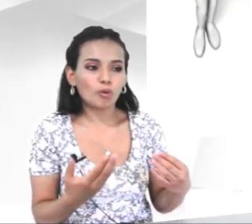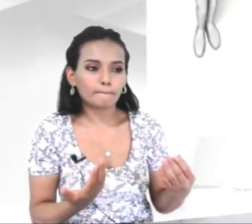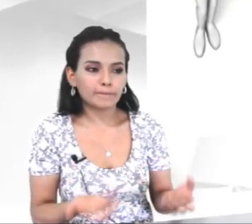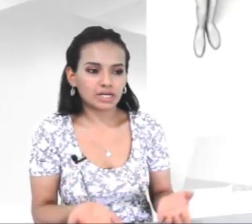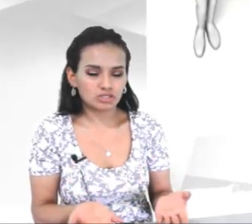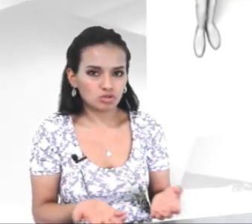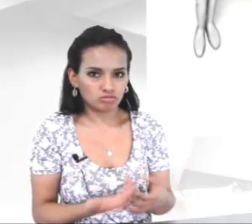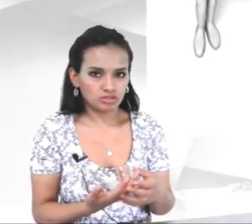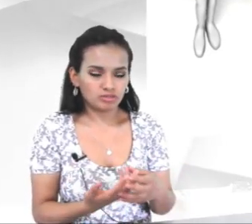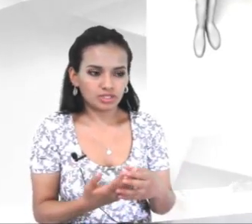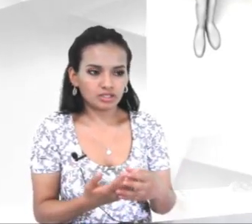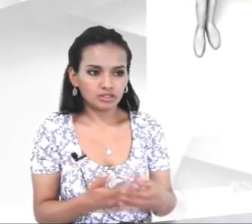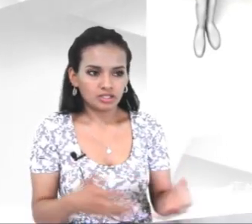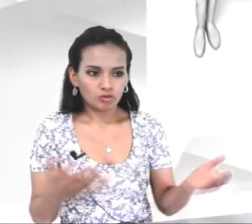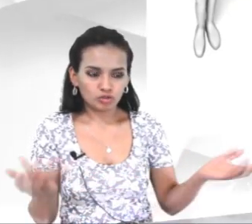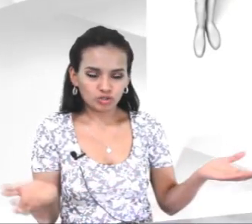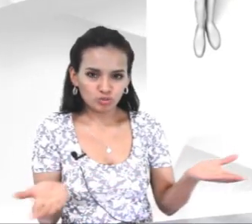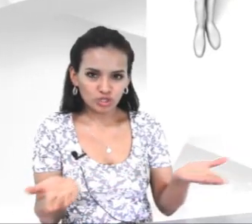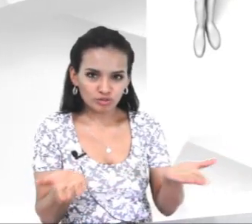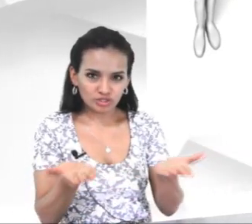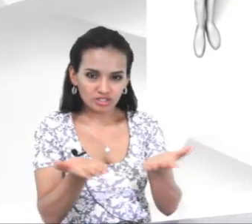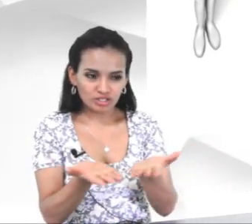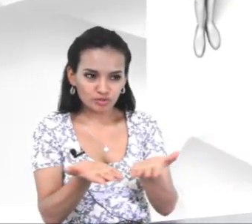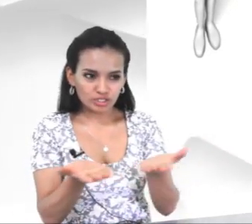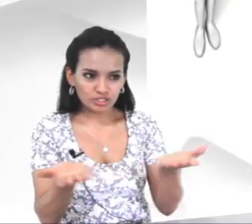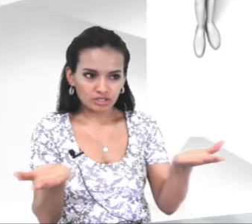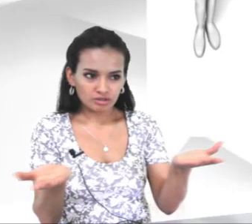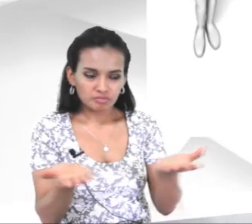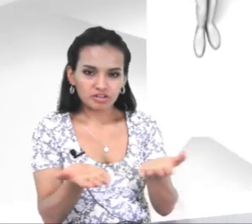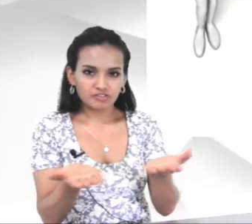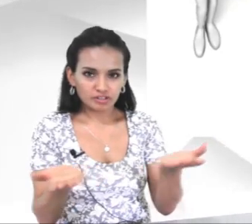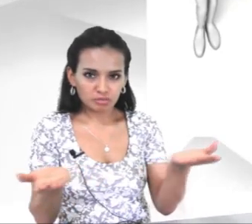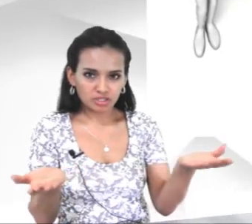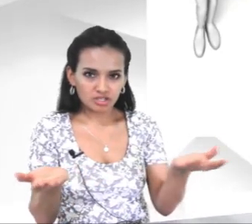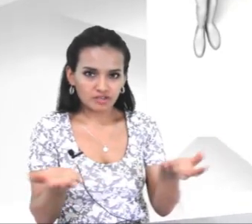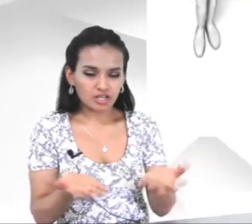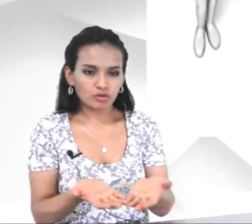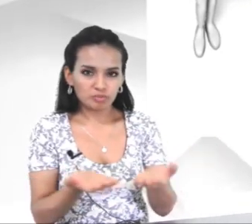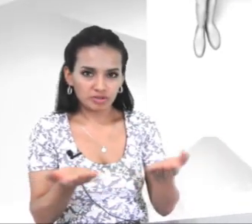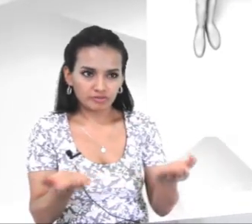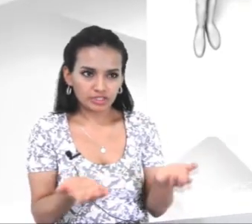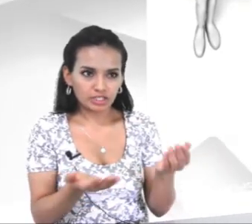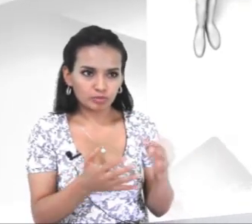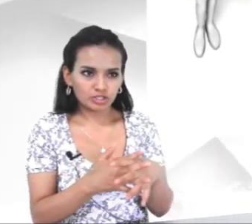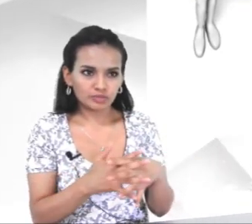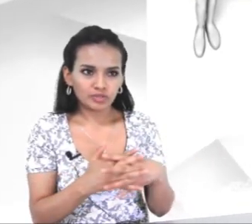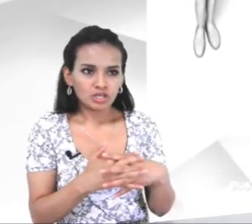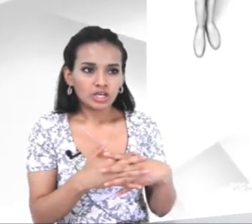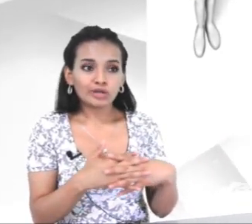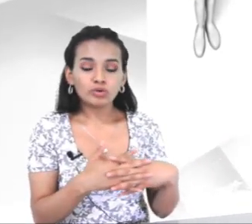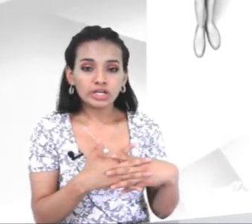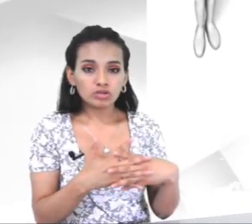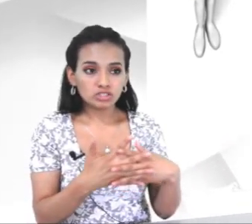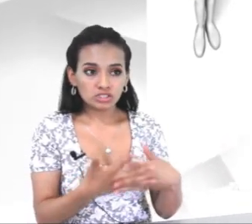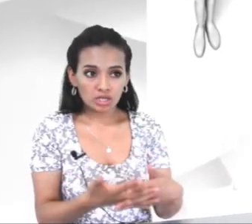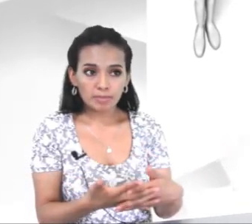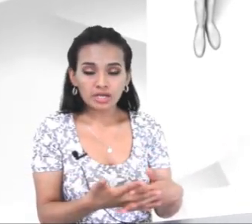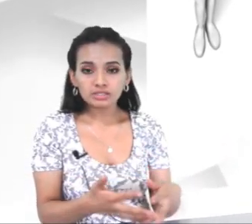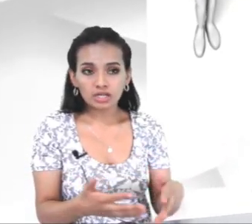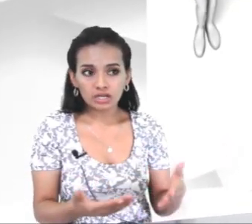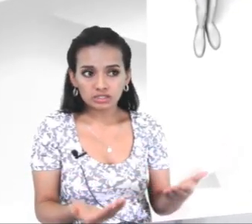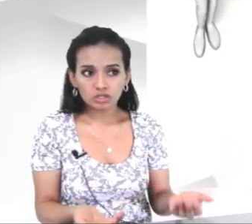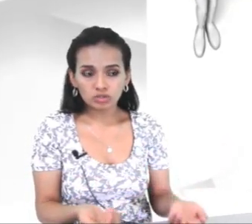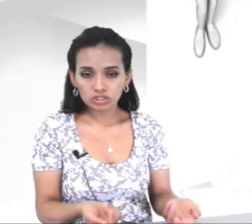hacer una comparación y cuando decimos que algo está en equilibrio que está perfectamente nivelado en perfecta armonía en un ecosistema